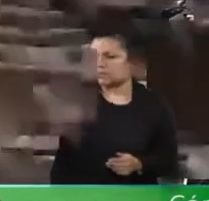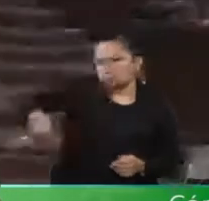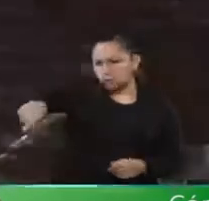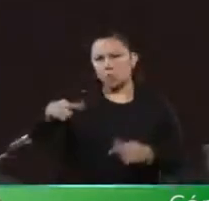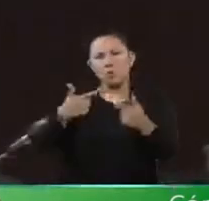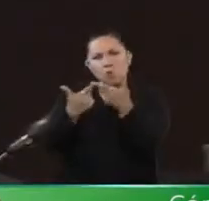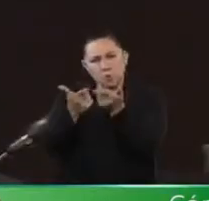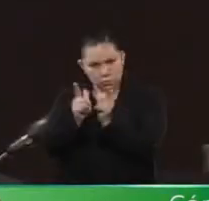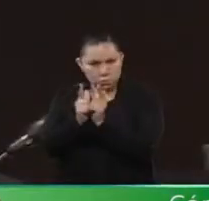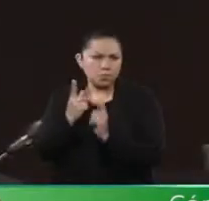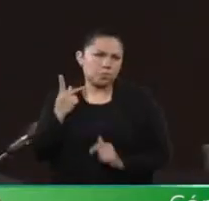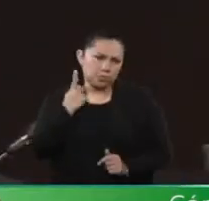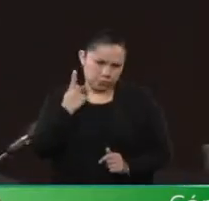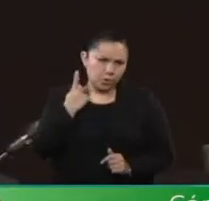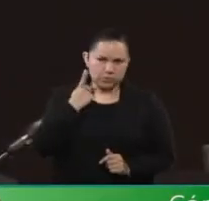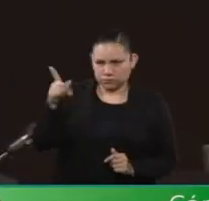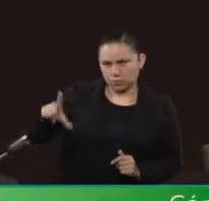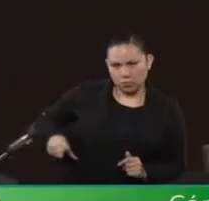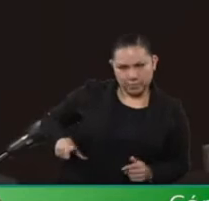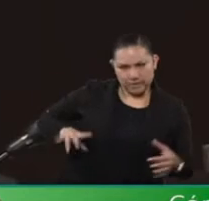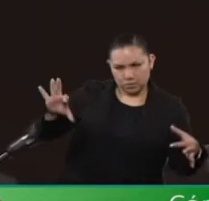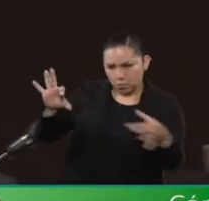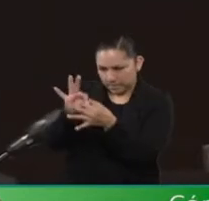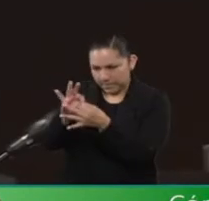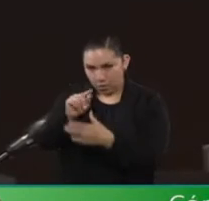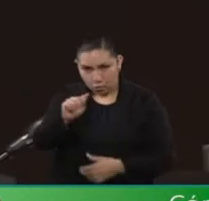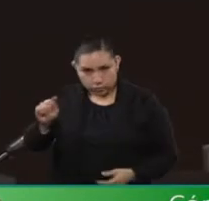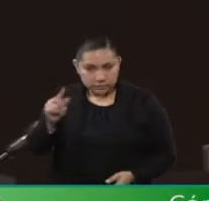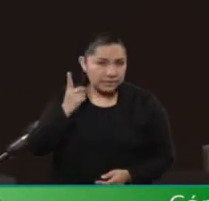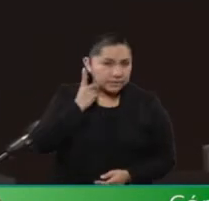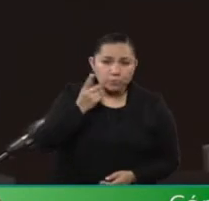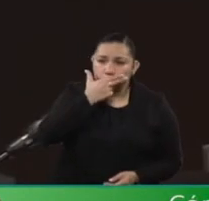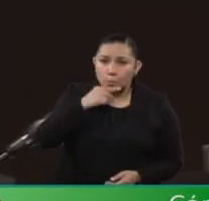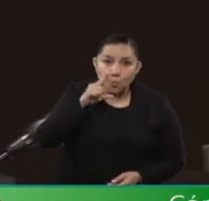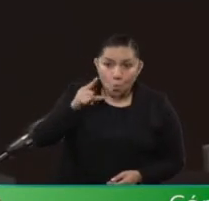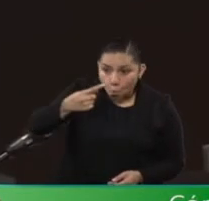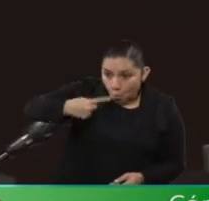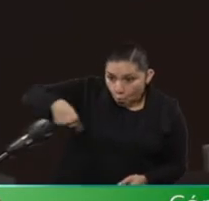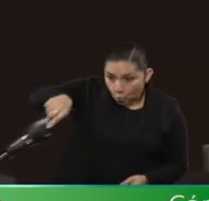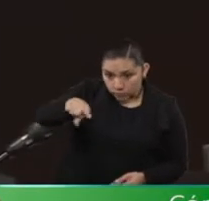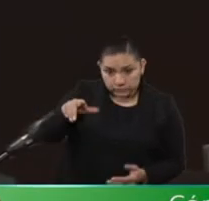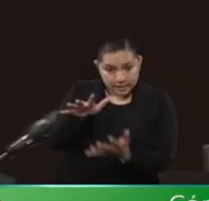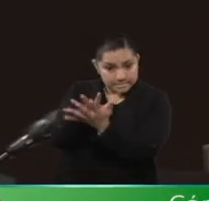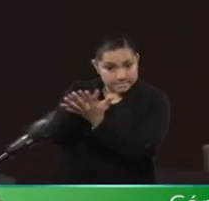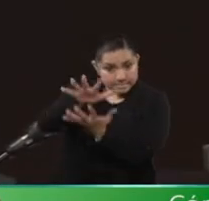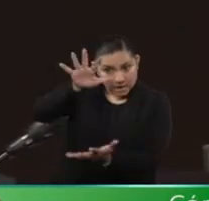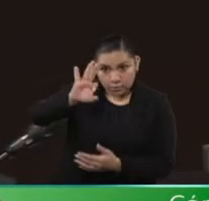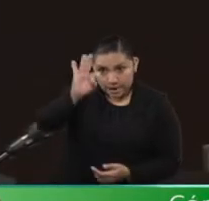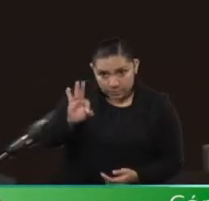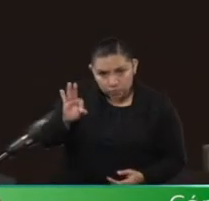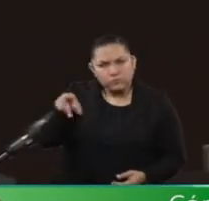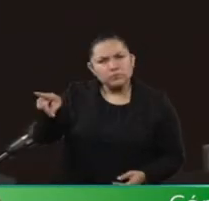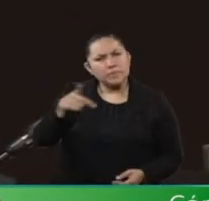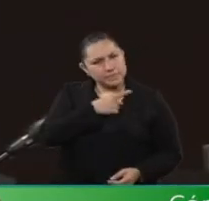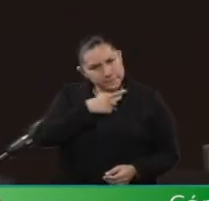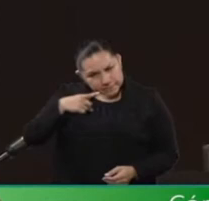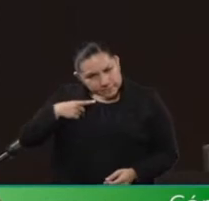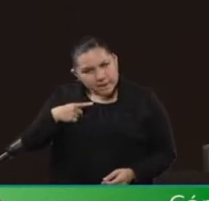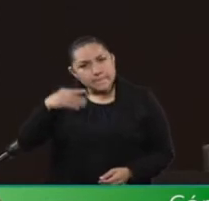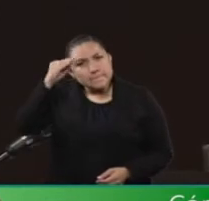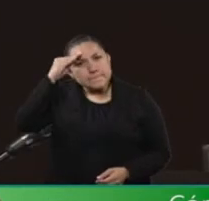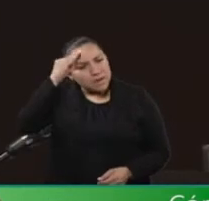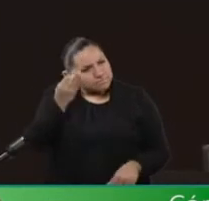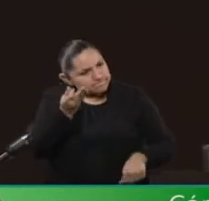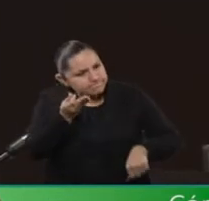usen con responsabilidad su condición de mayoría, para que la usen en favor de todas y todos los mexicanos. Que la euforia del